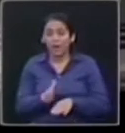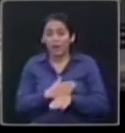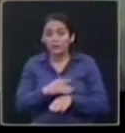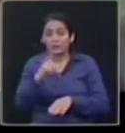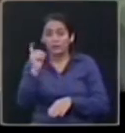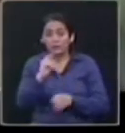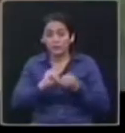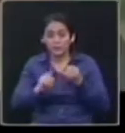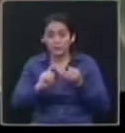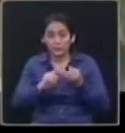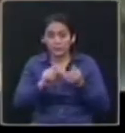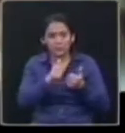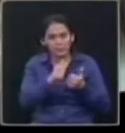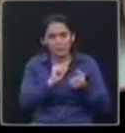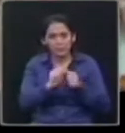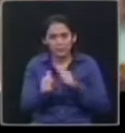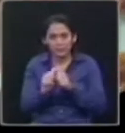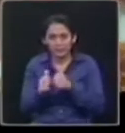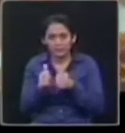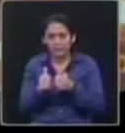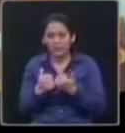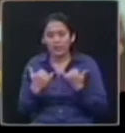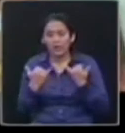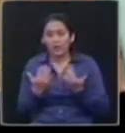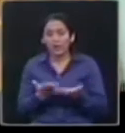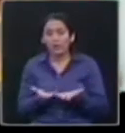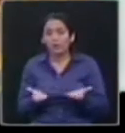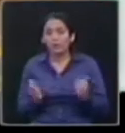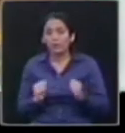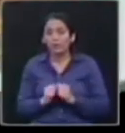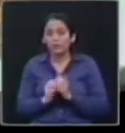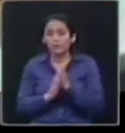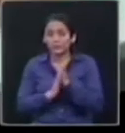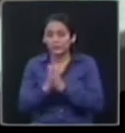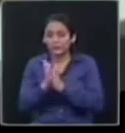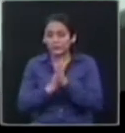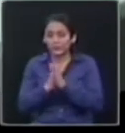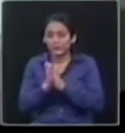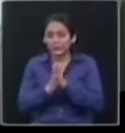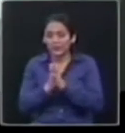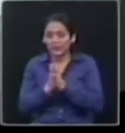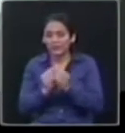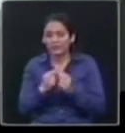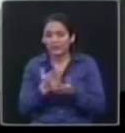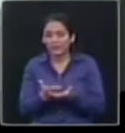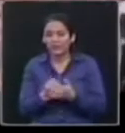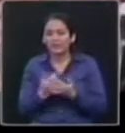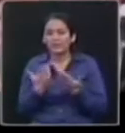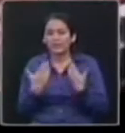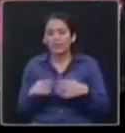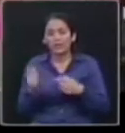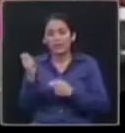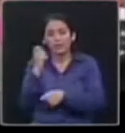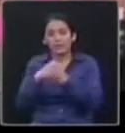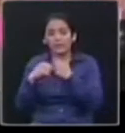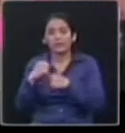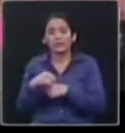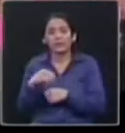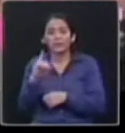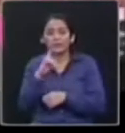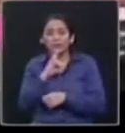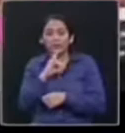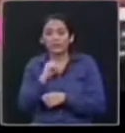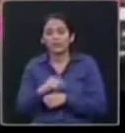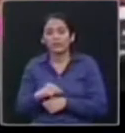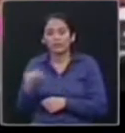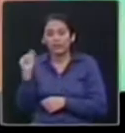a la ayuda de ProEcuador, las barras de chocolate Wow ya se comercializan en Estados Unidos e Italia. Otro caso de emprendimiento es de